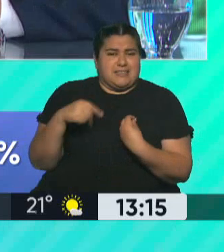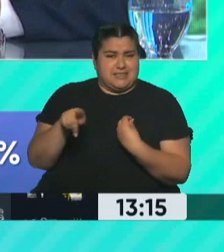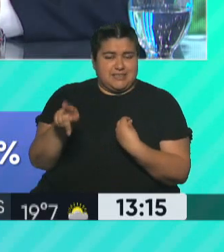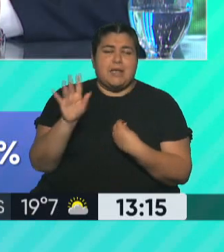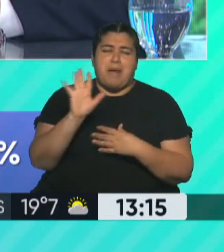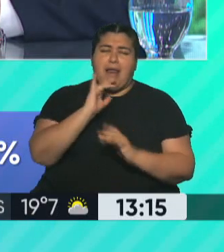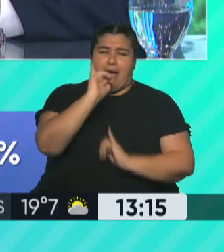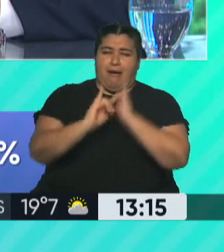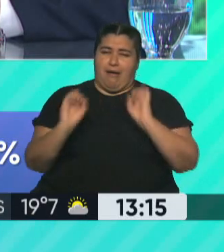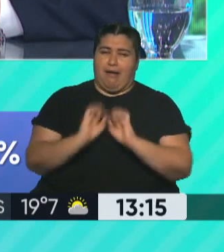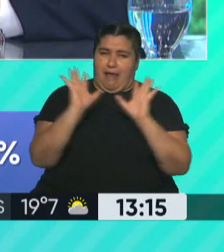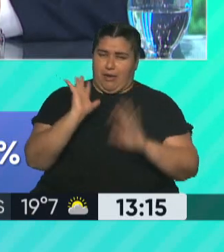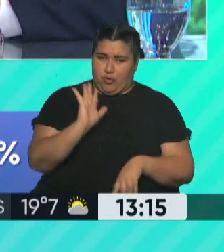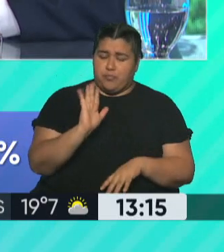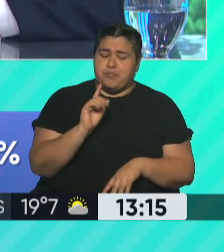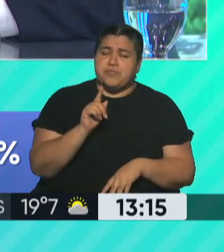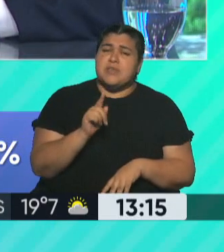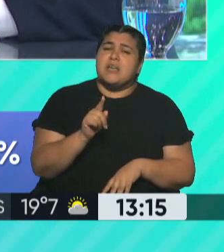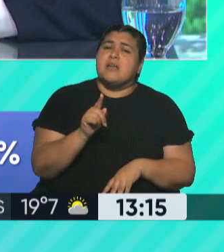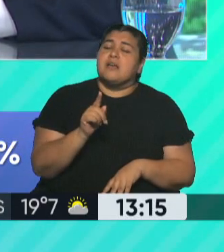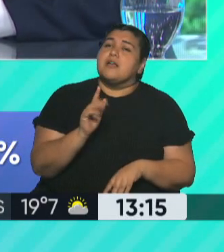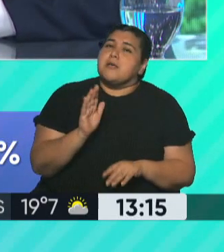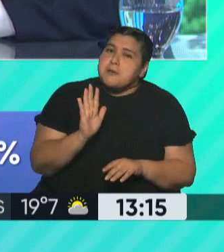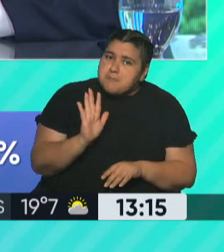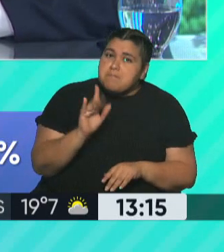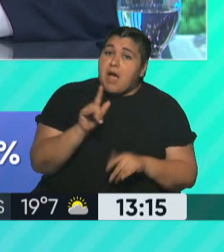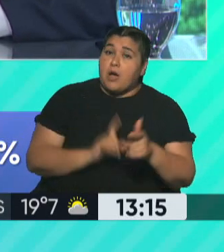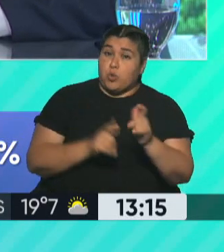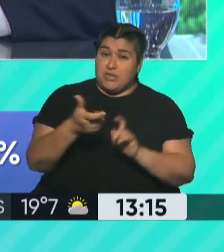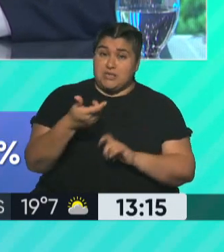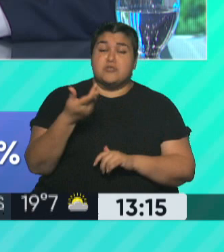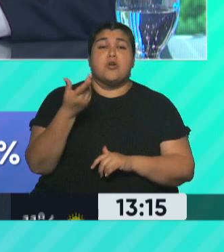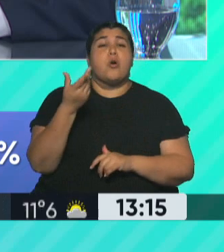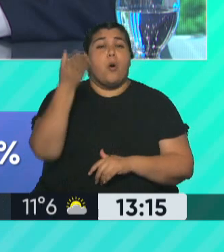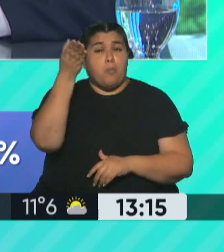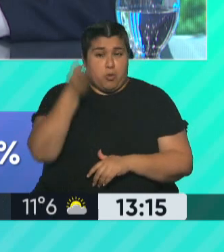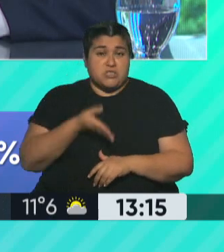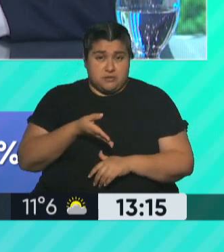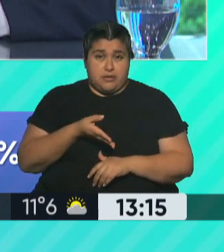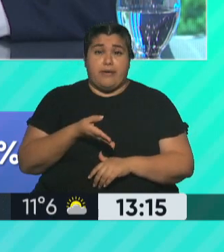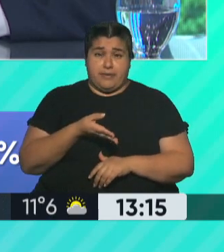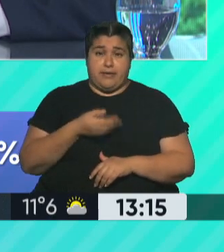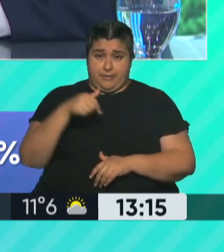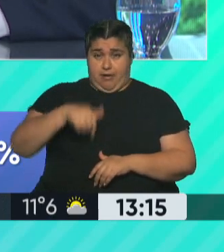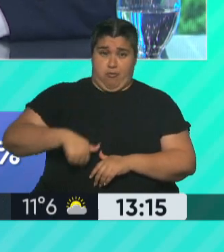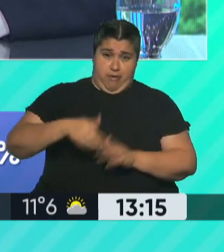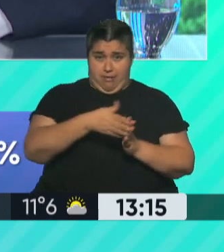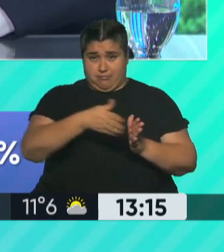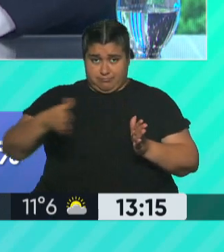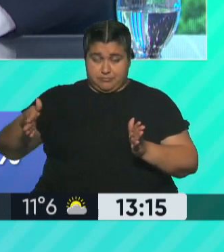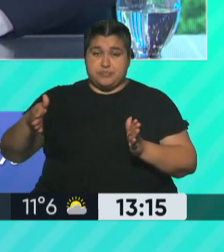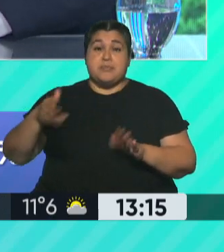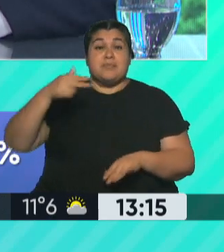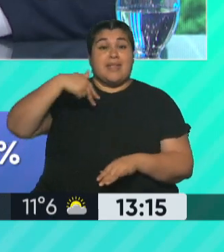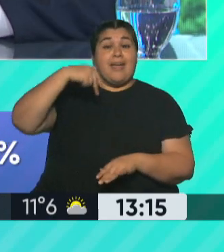entienda qué estamos hablando eh Hay una actualización tarifaria pendiente el enargas decidió que